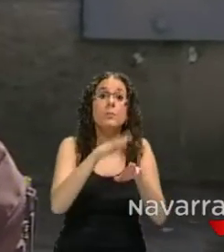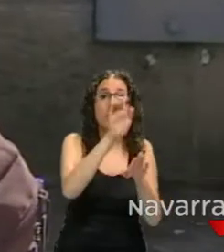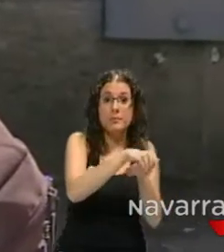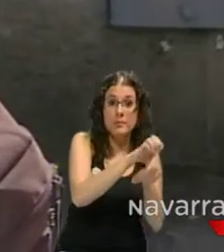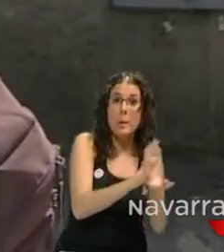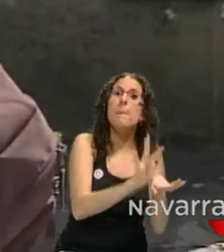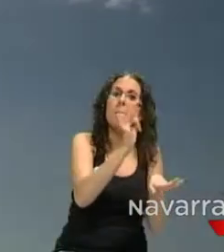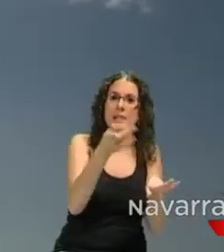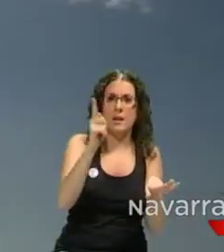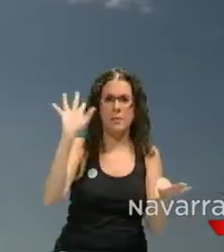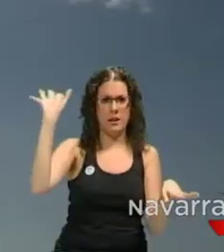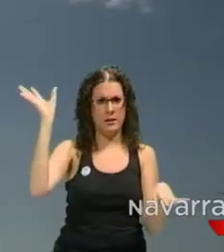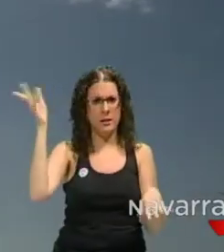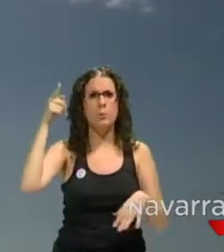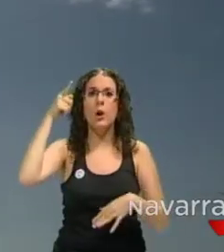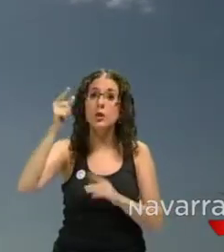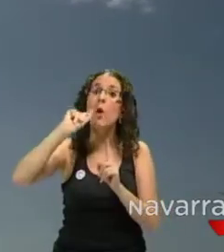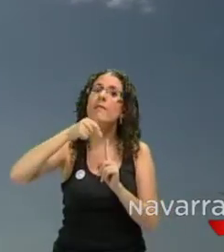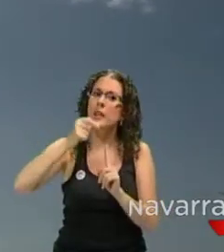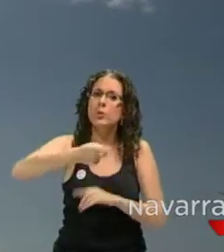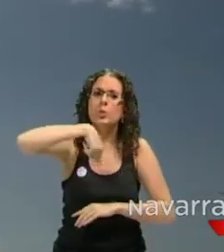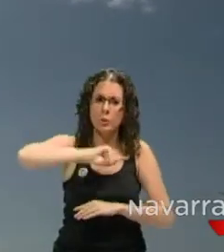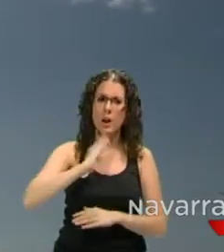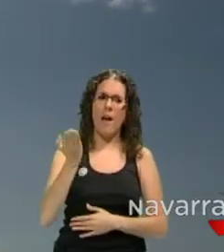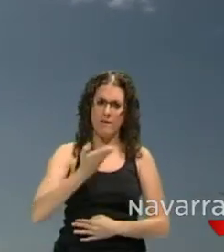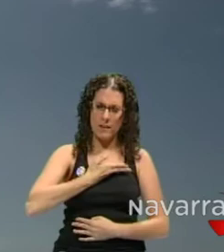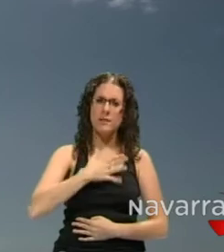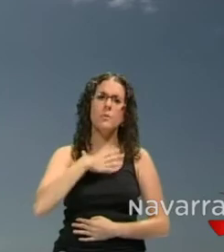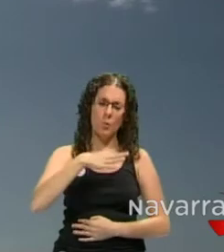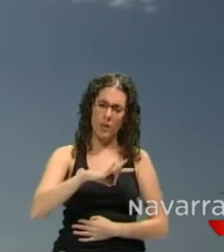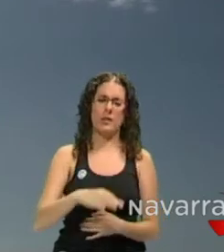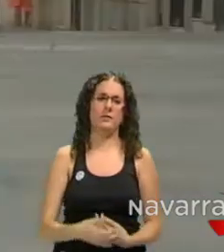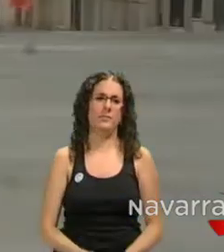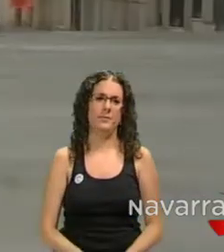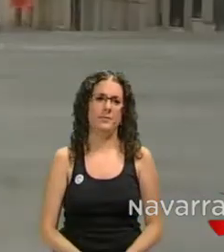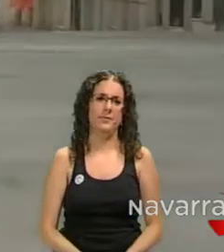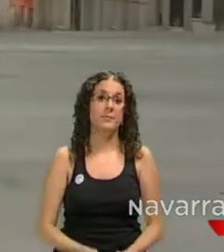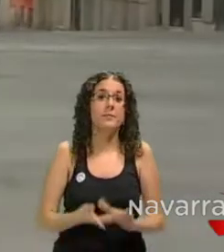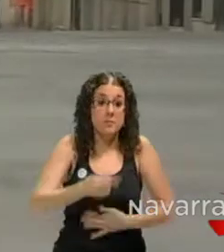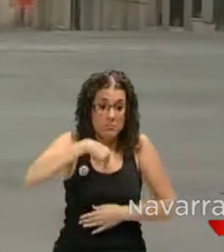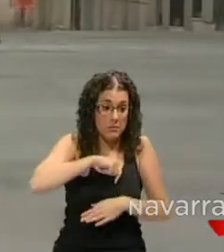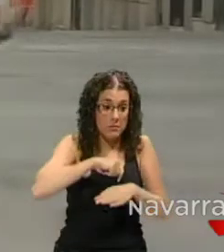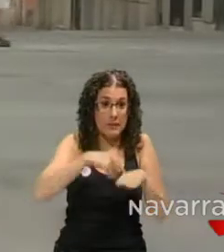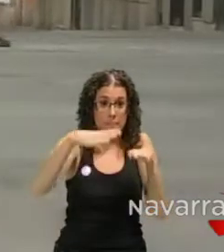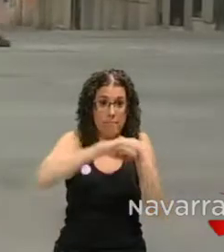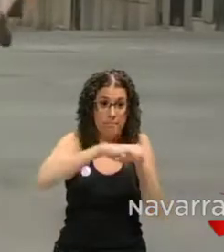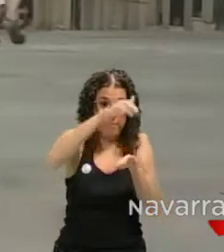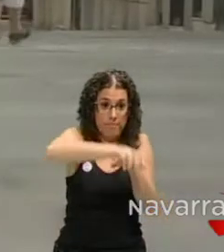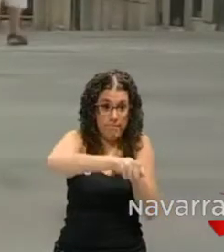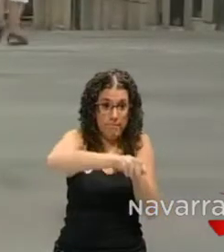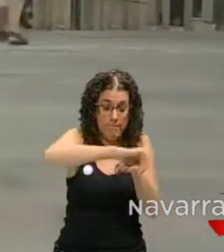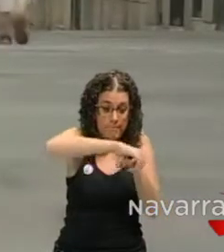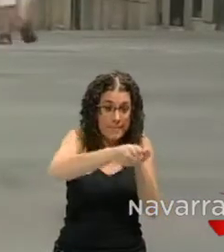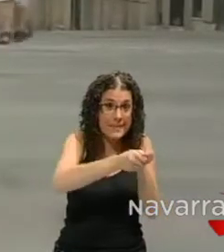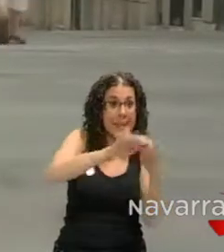condiciones climatológicas son factores que pueden provocarnos algunos problemas en nuestra salud. Pasamos de llevar zapatos cerrados a sandalias